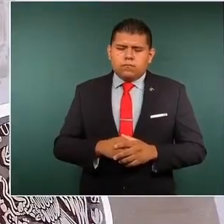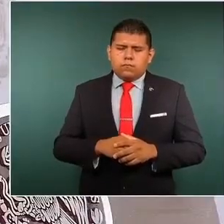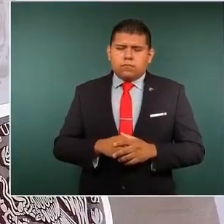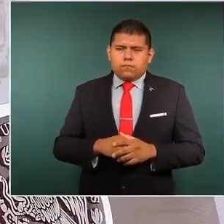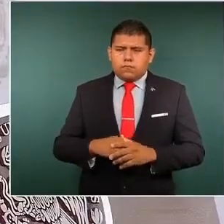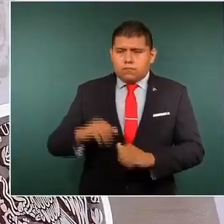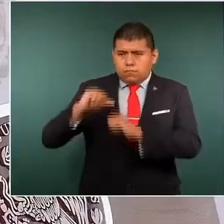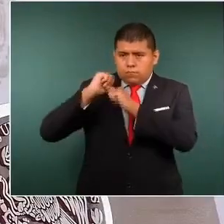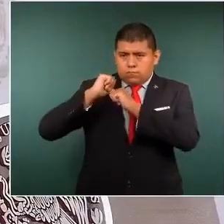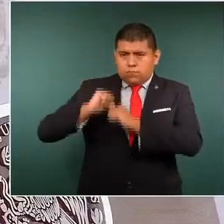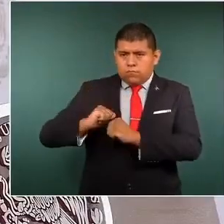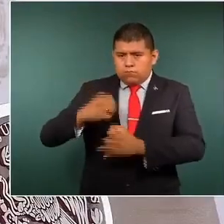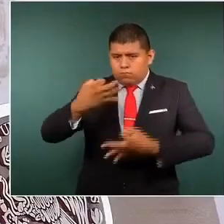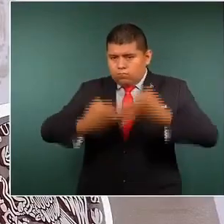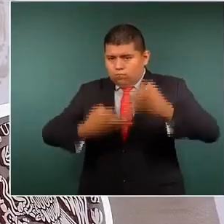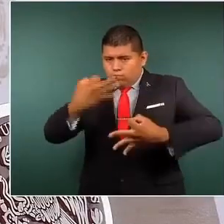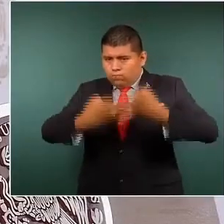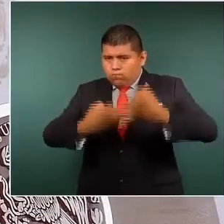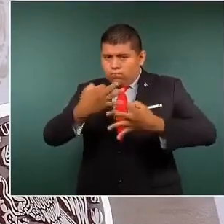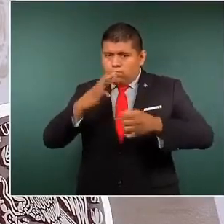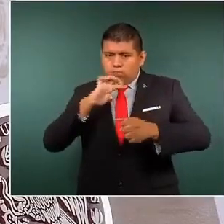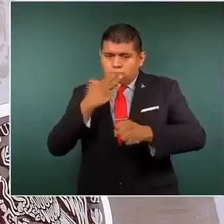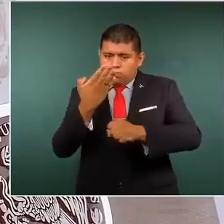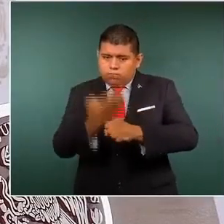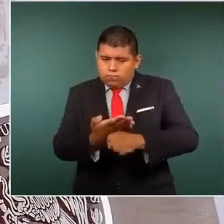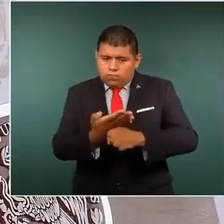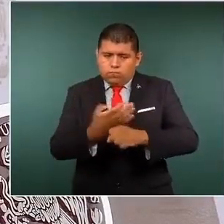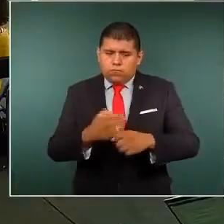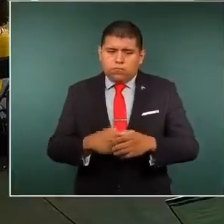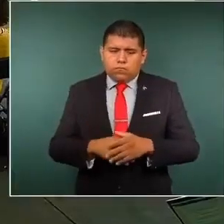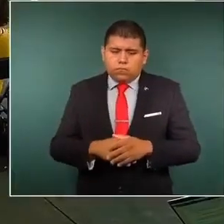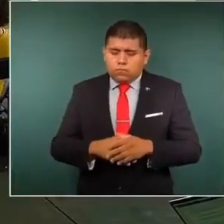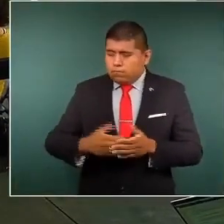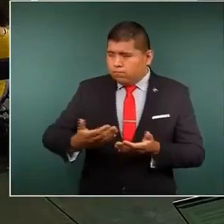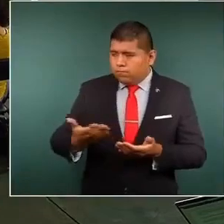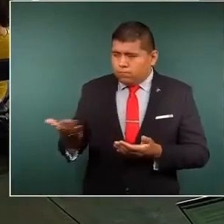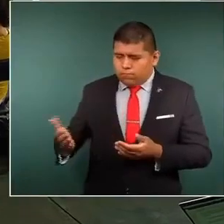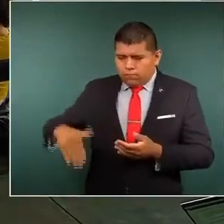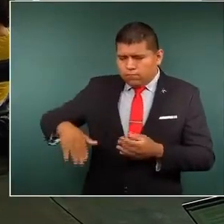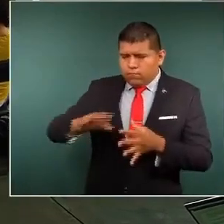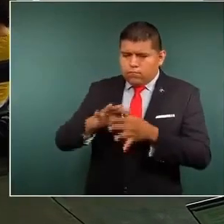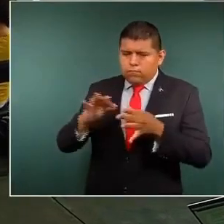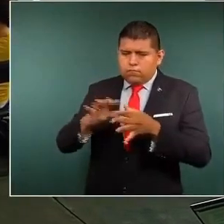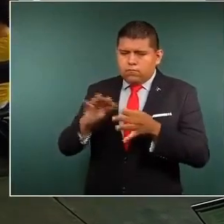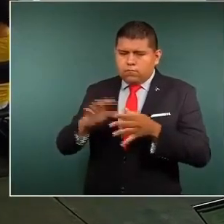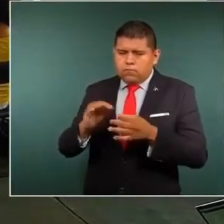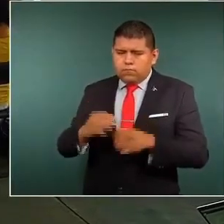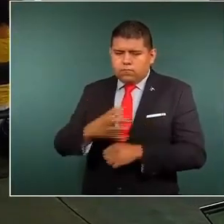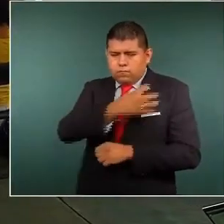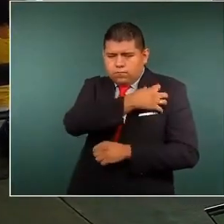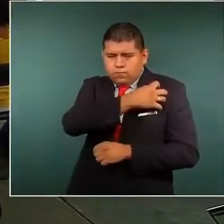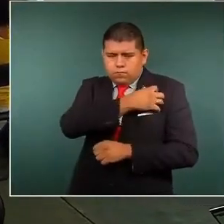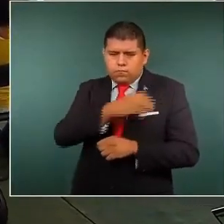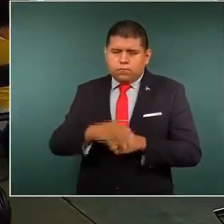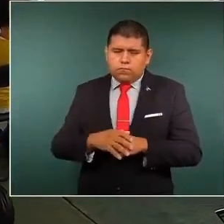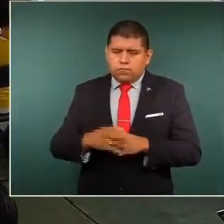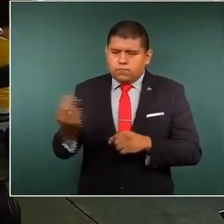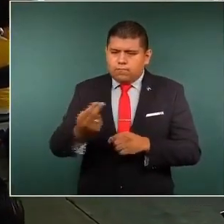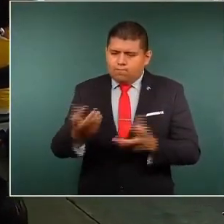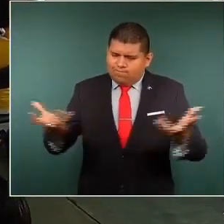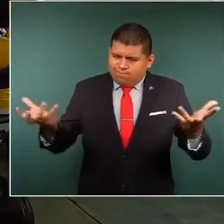las autoridades judiciales, como aquí lo mencionó el general secretario,